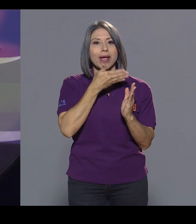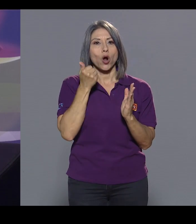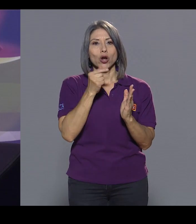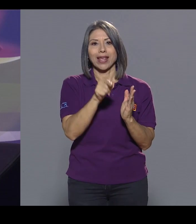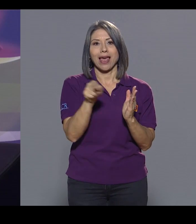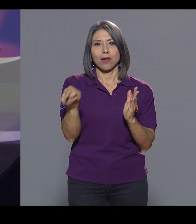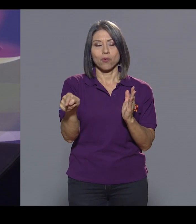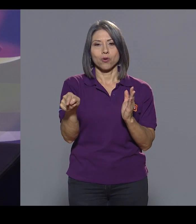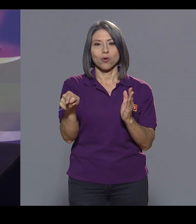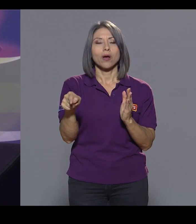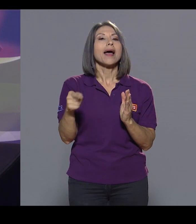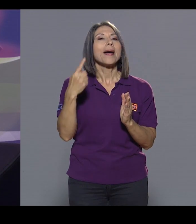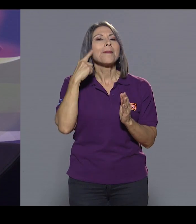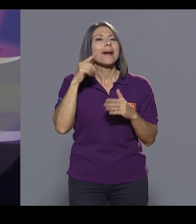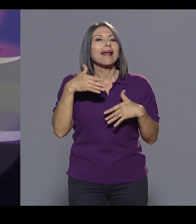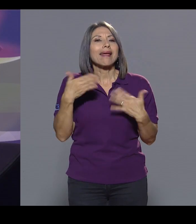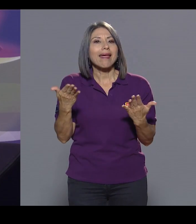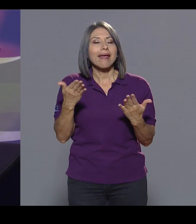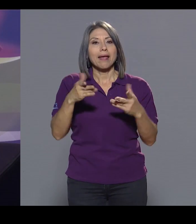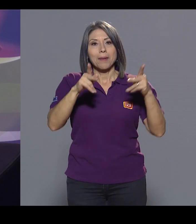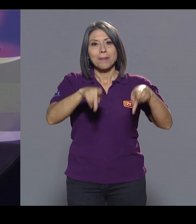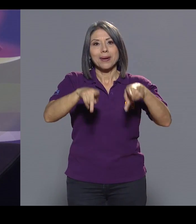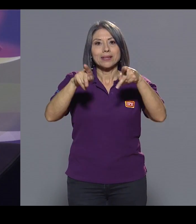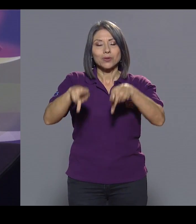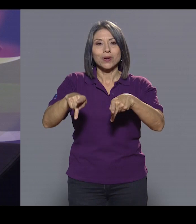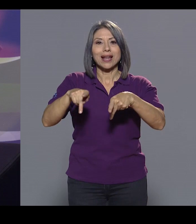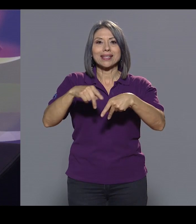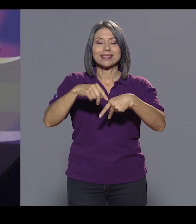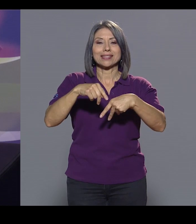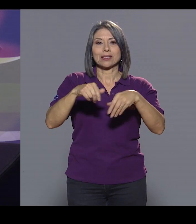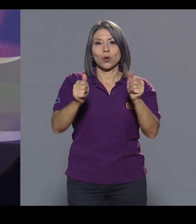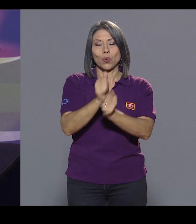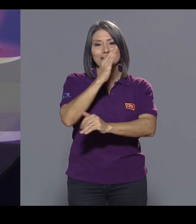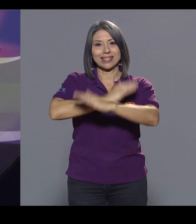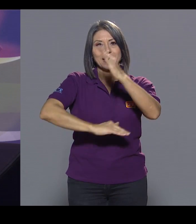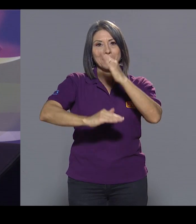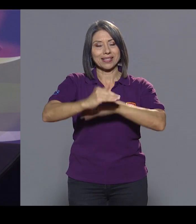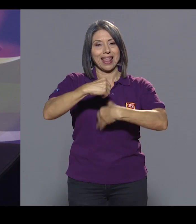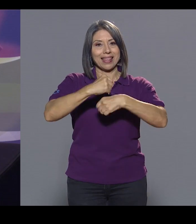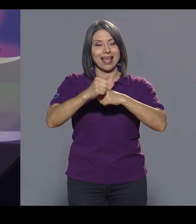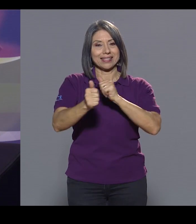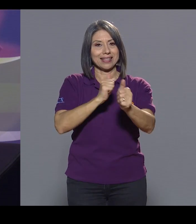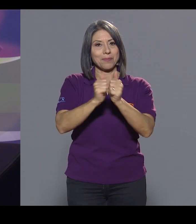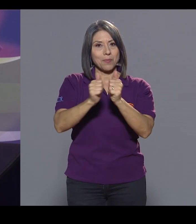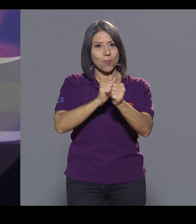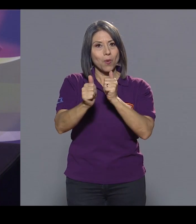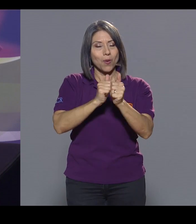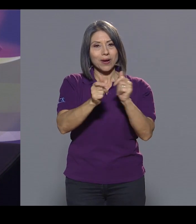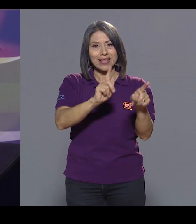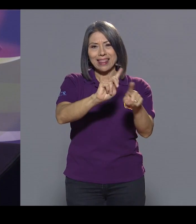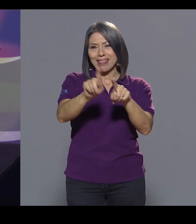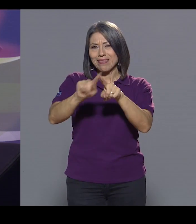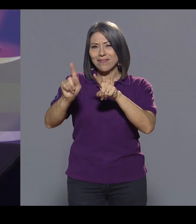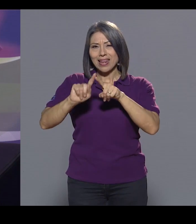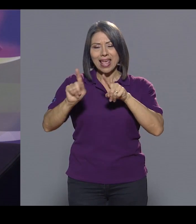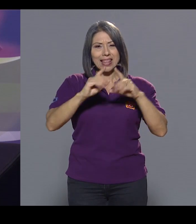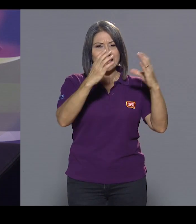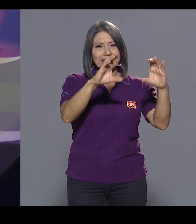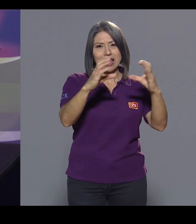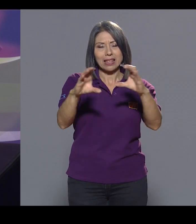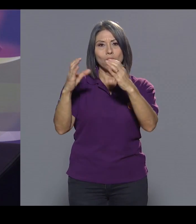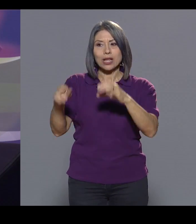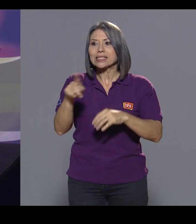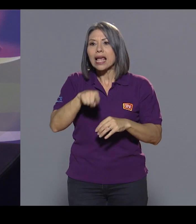el acceso de las personas que practican, las personas con discapacidad que practican deportes de diferentes